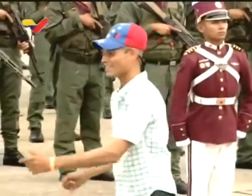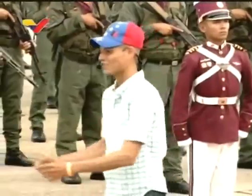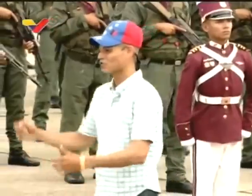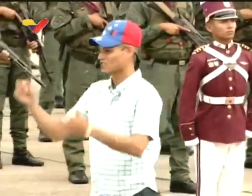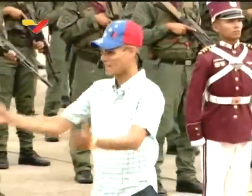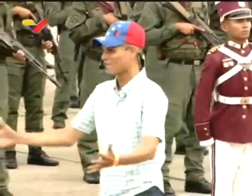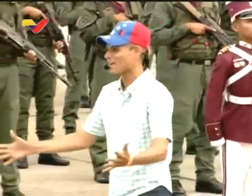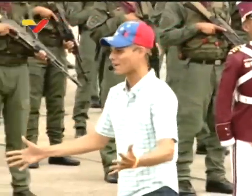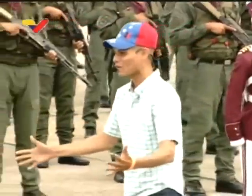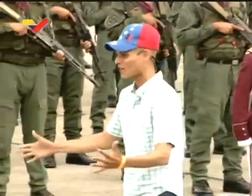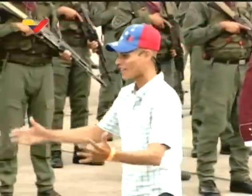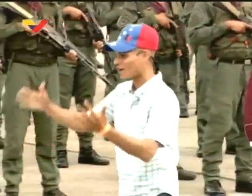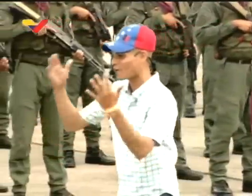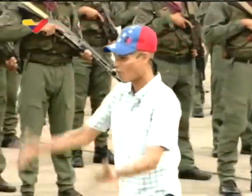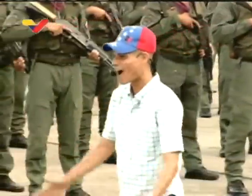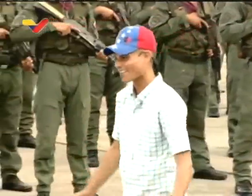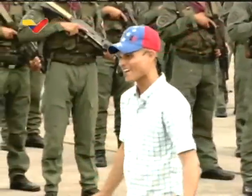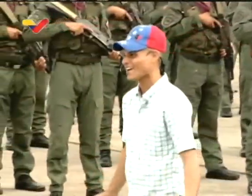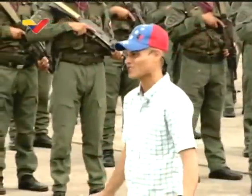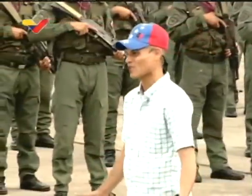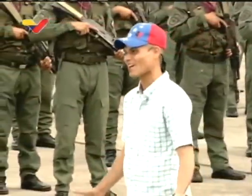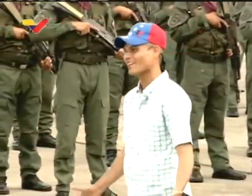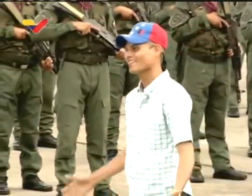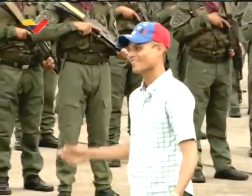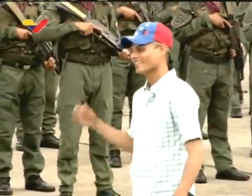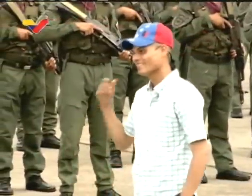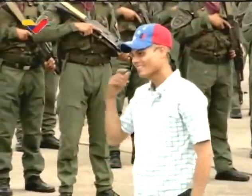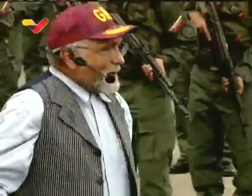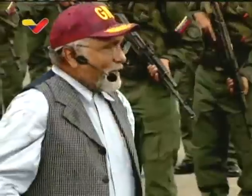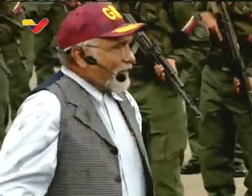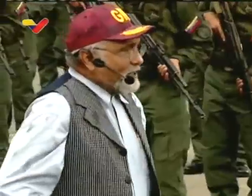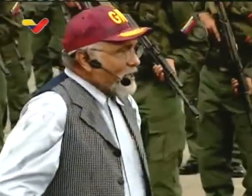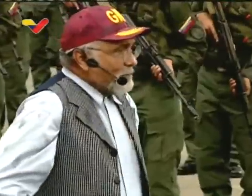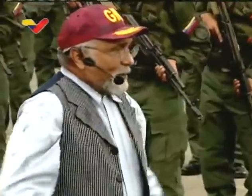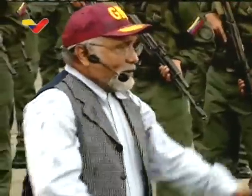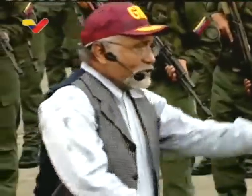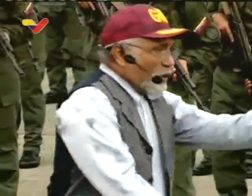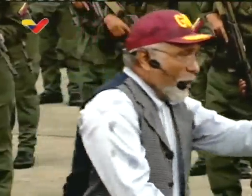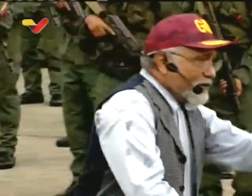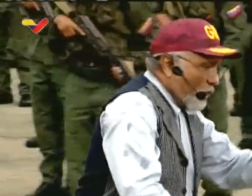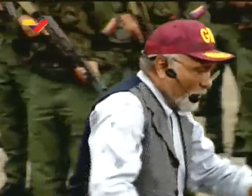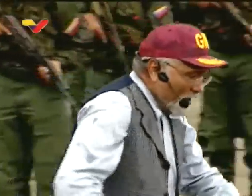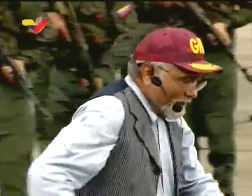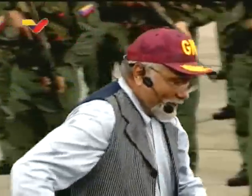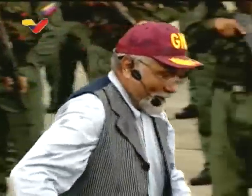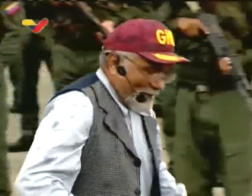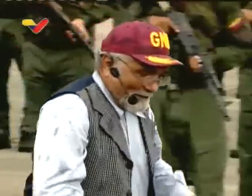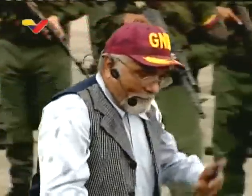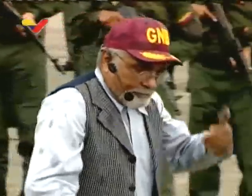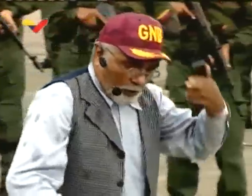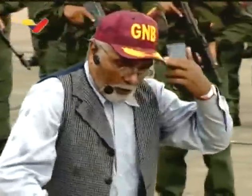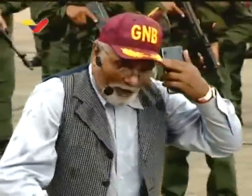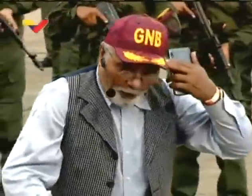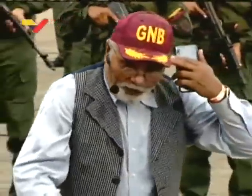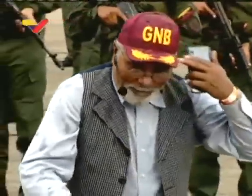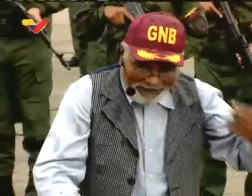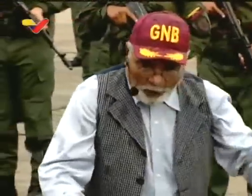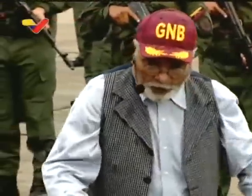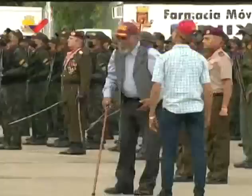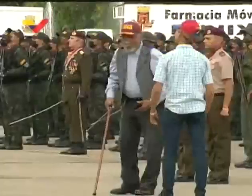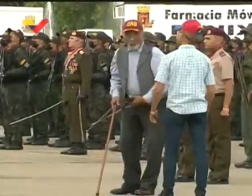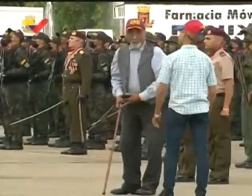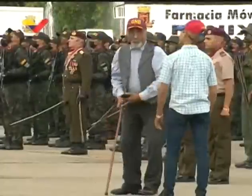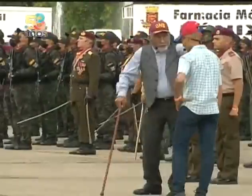presta y vigilante tu siempre recordada Guardia Nacional. Sí, es verdad, pero el solo hecho de tener tantos